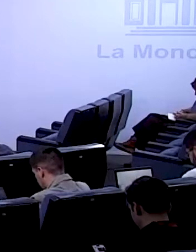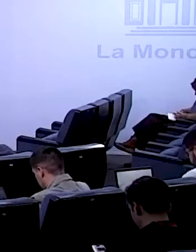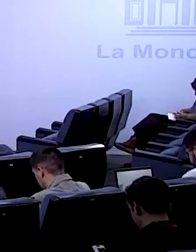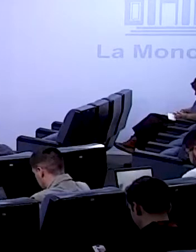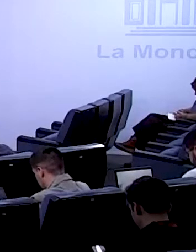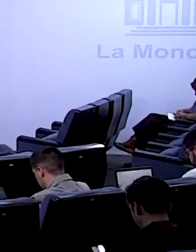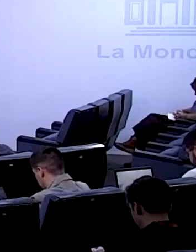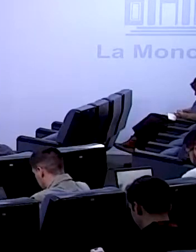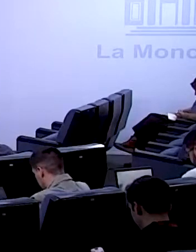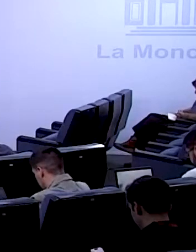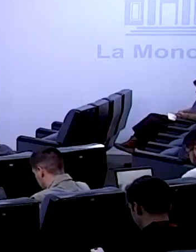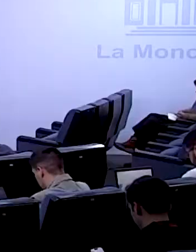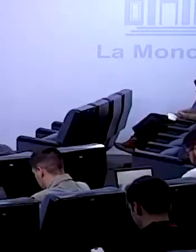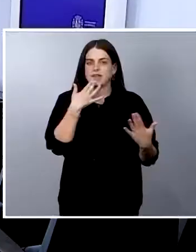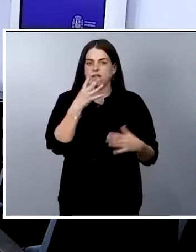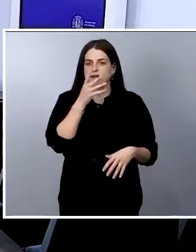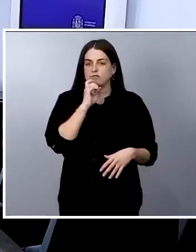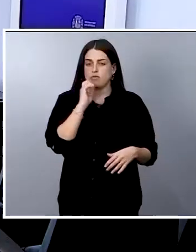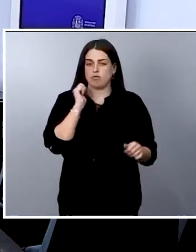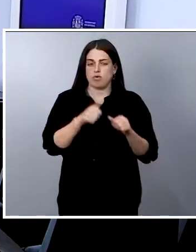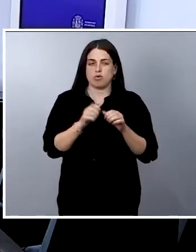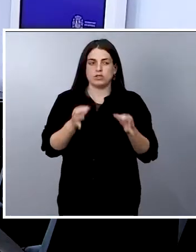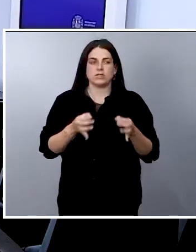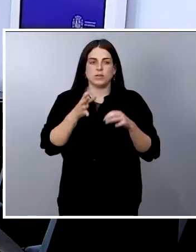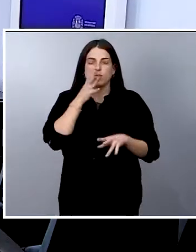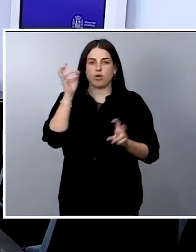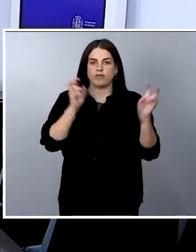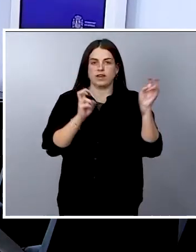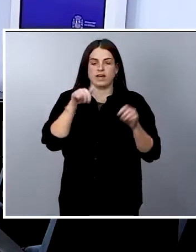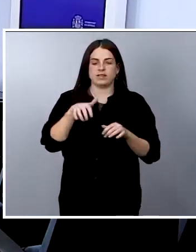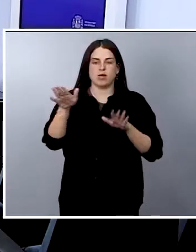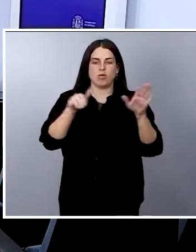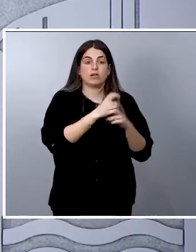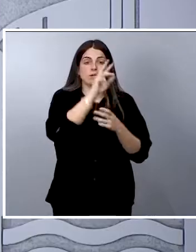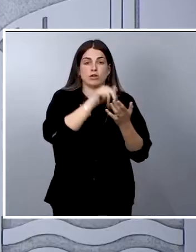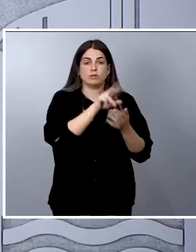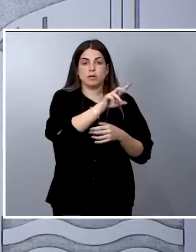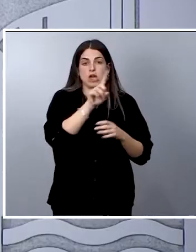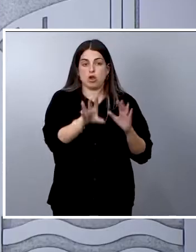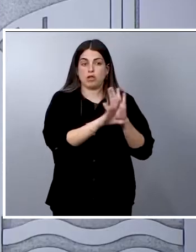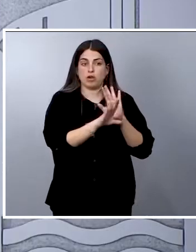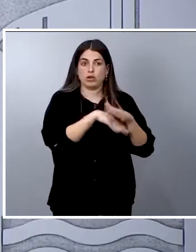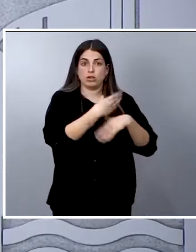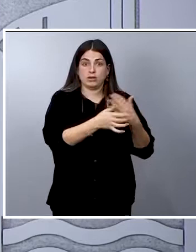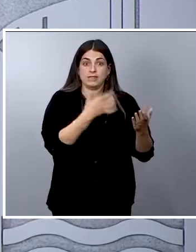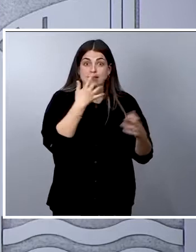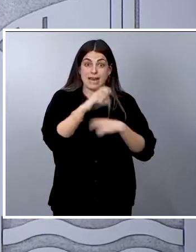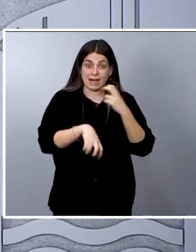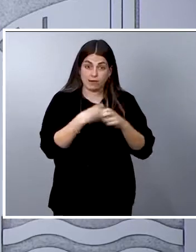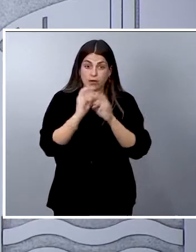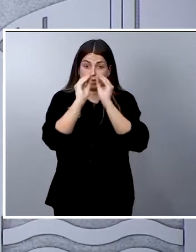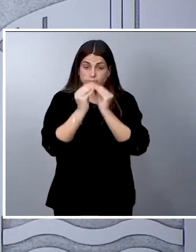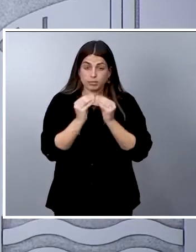en un Consejo de Ministros Extraordinario perdurará muchísimos años y da una razón. Por lo tanto, cuando una reforma está bien hecha